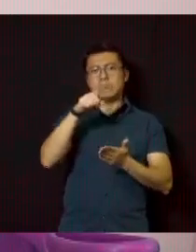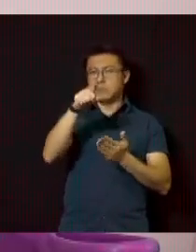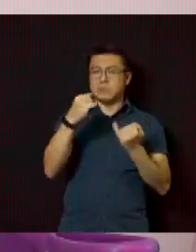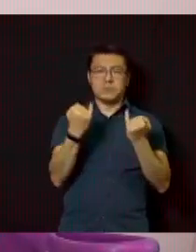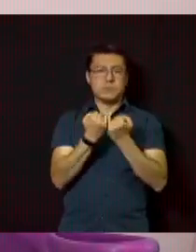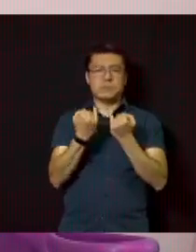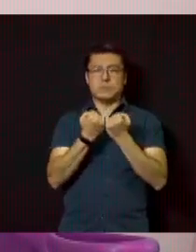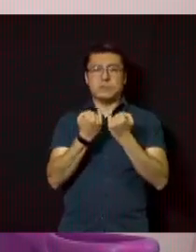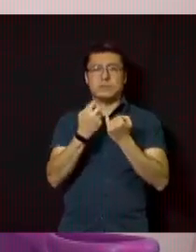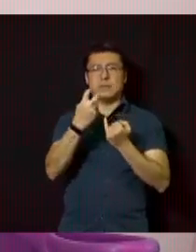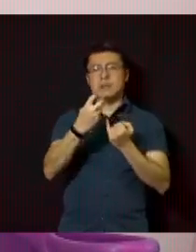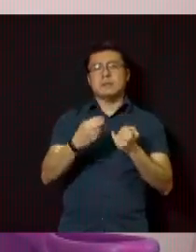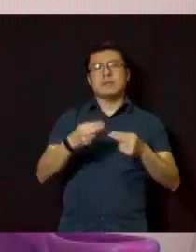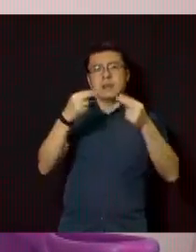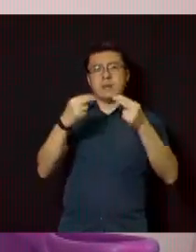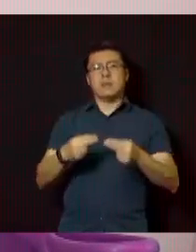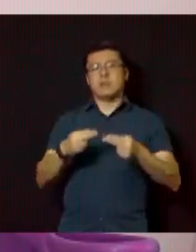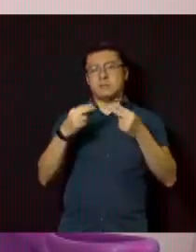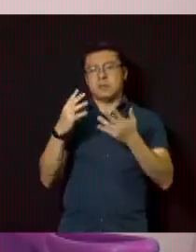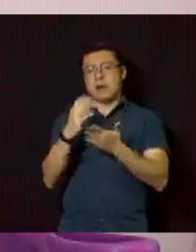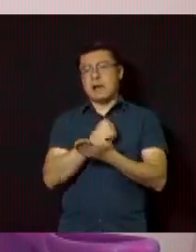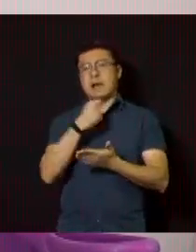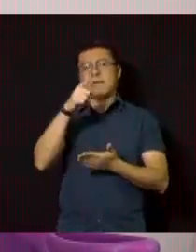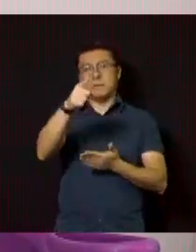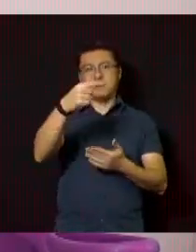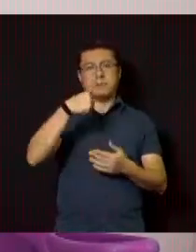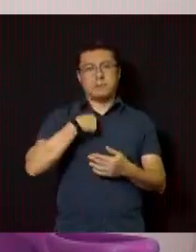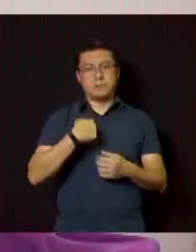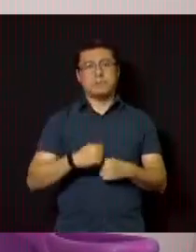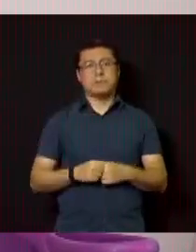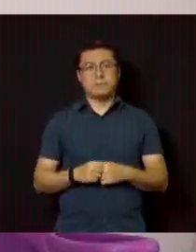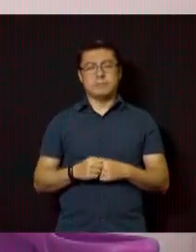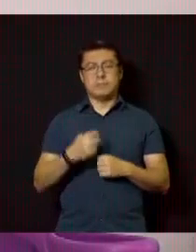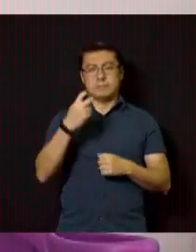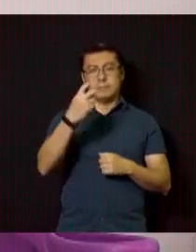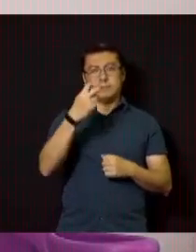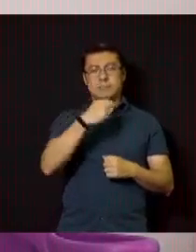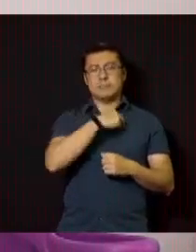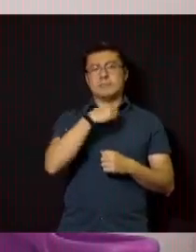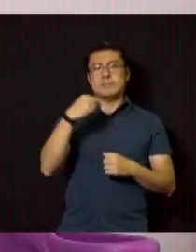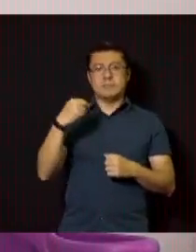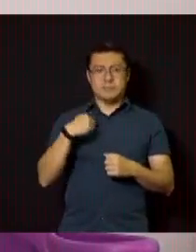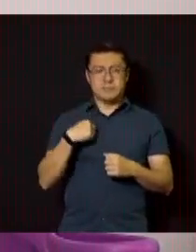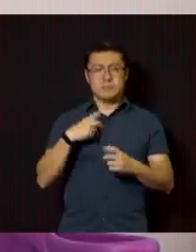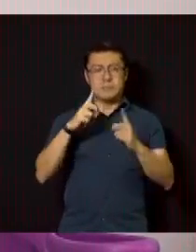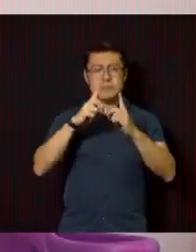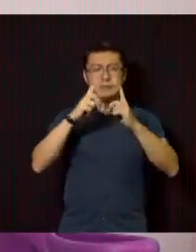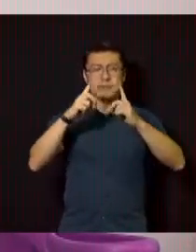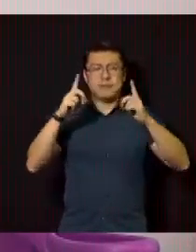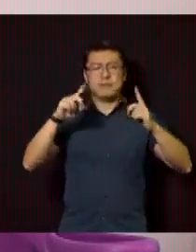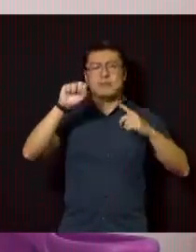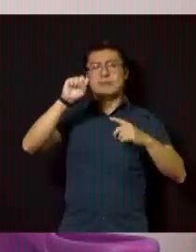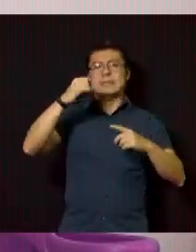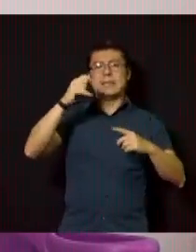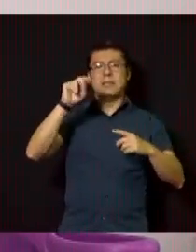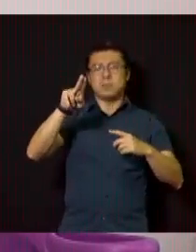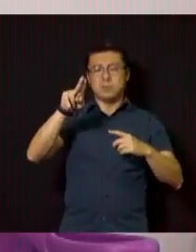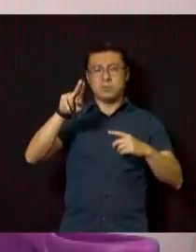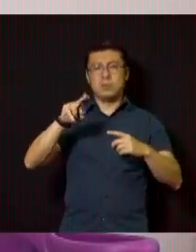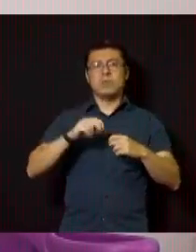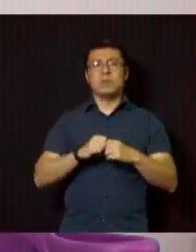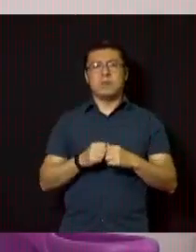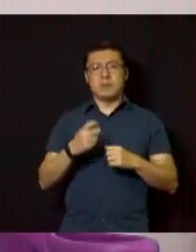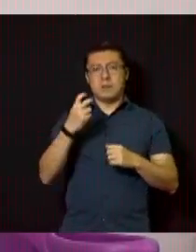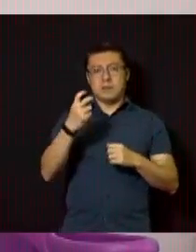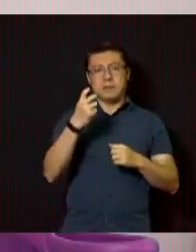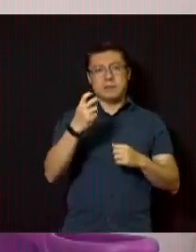porque es un negocio gana-gana. Entonces, esto es lo que me ha sucedido, así es como me he venido desarrollando en Save2, cuando ya descubrí la posibilidad de